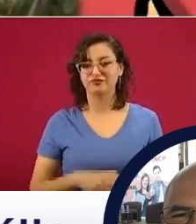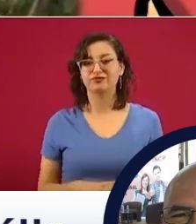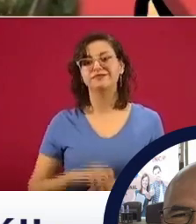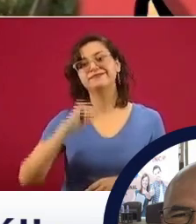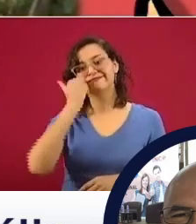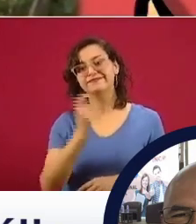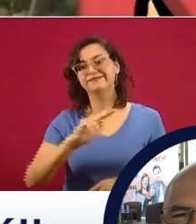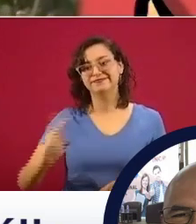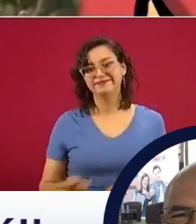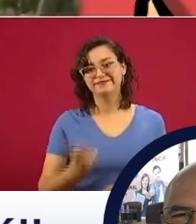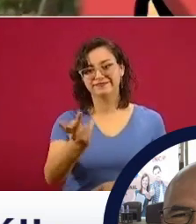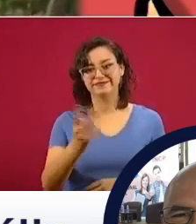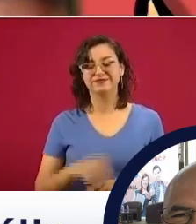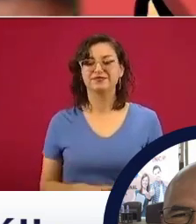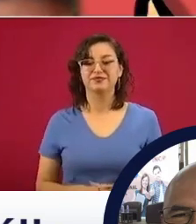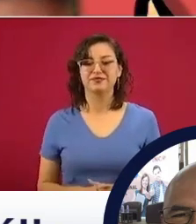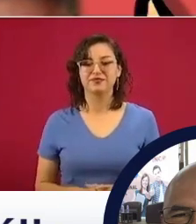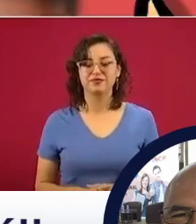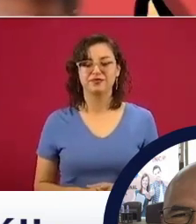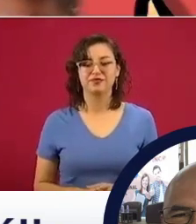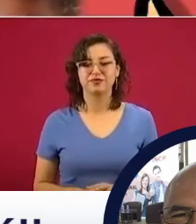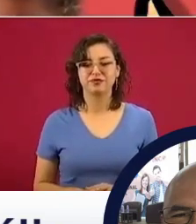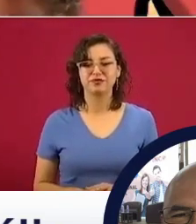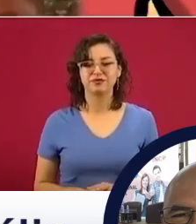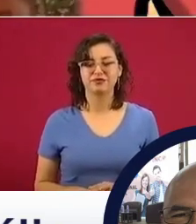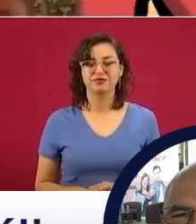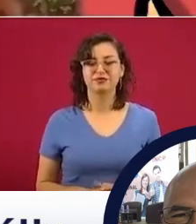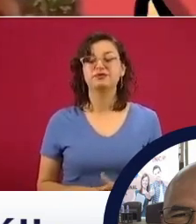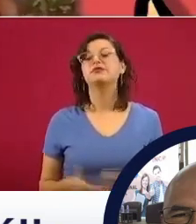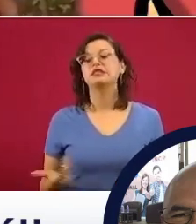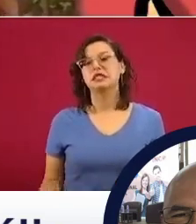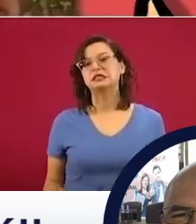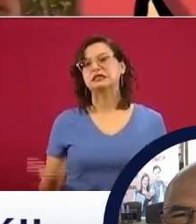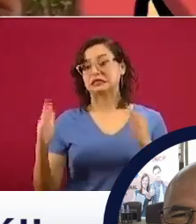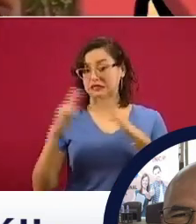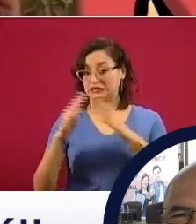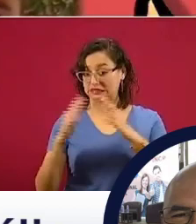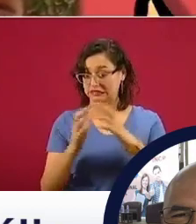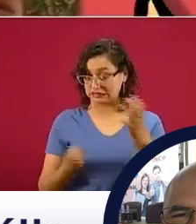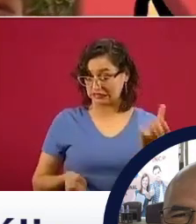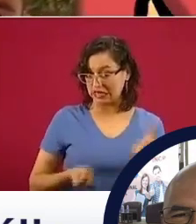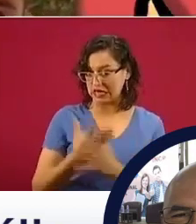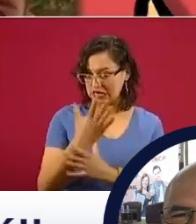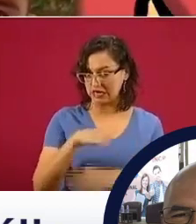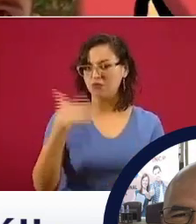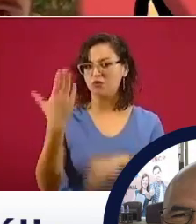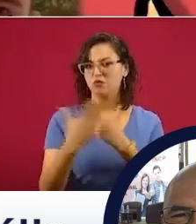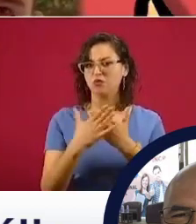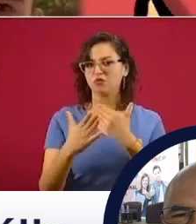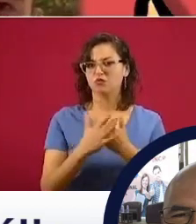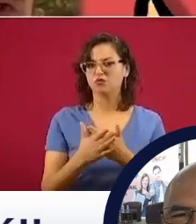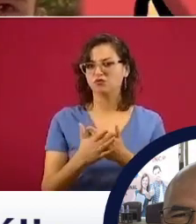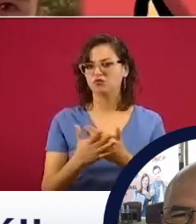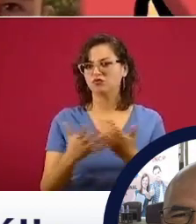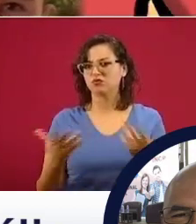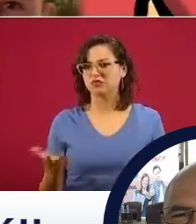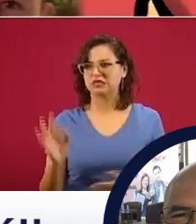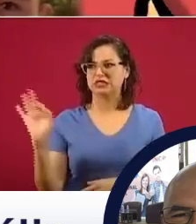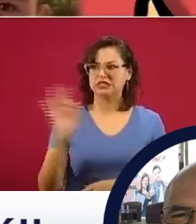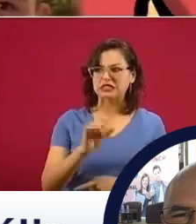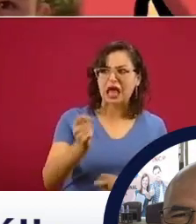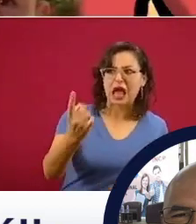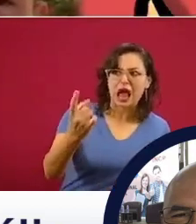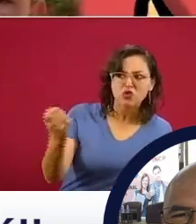se sintió muy bien el ejercicio, Luis, o hace falta más ejercicios de este tipo, donde realmente